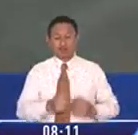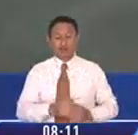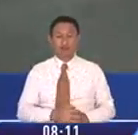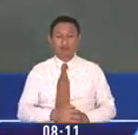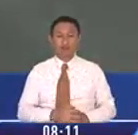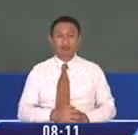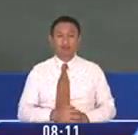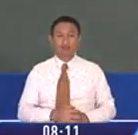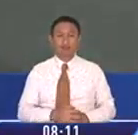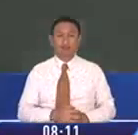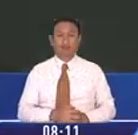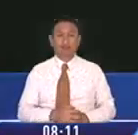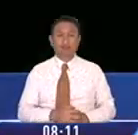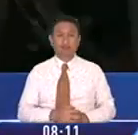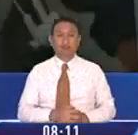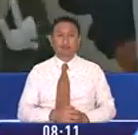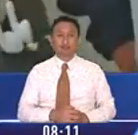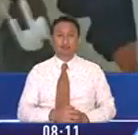valor.